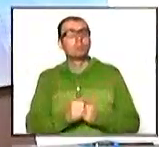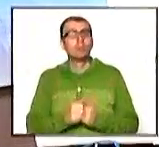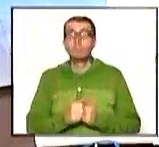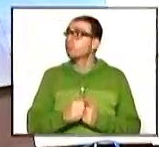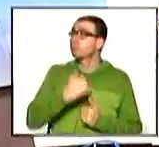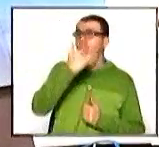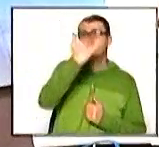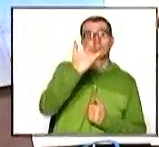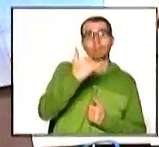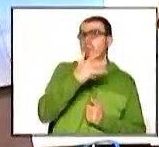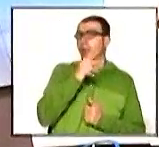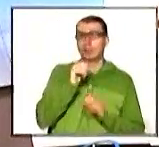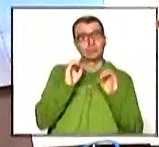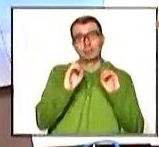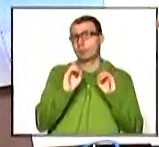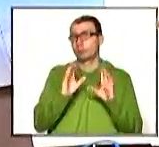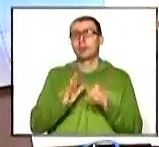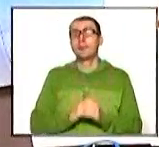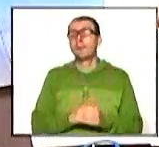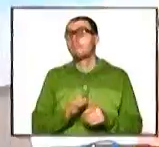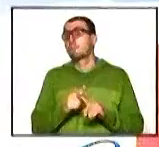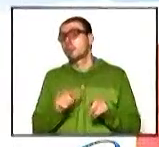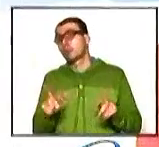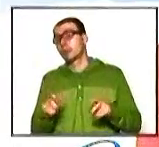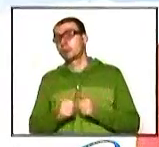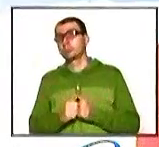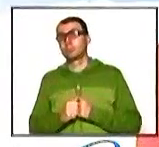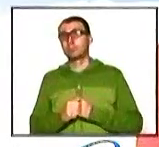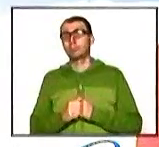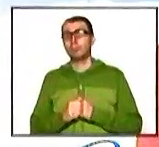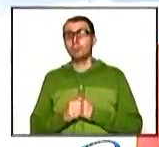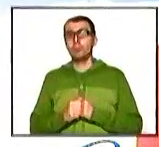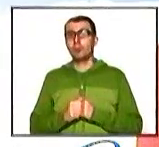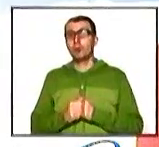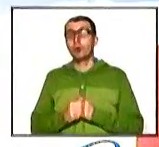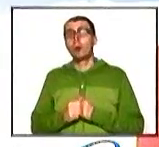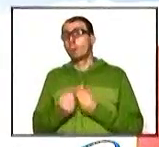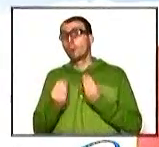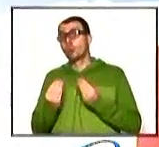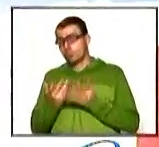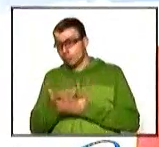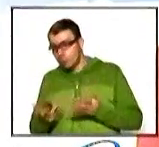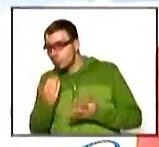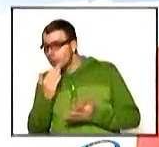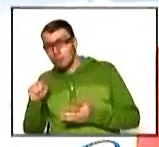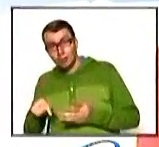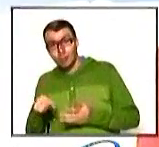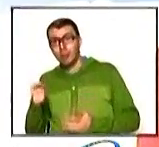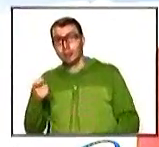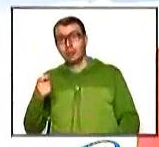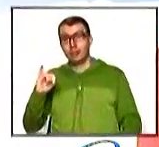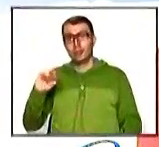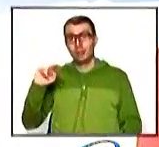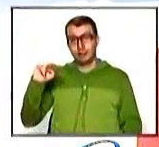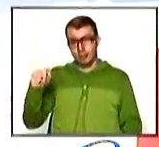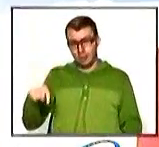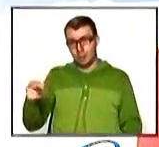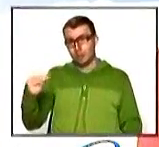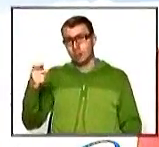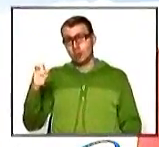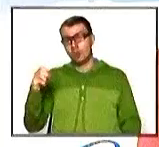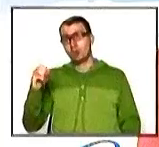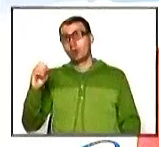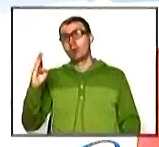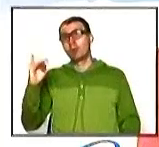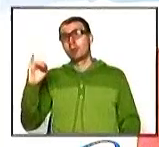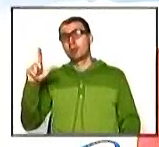pero pero muchos de los productos que yo doy acá, por ejemplo, el ginkgo biloba, el omega, la